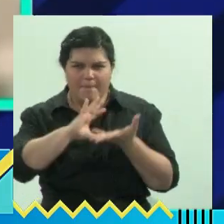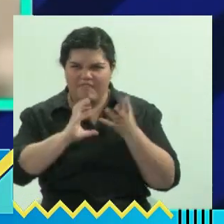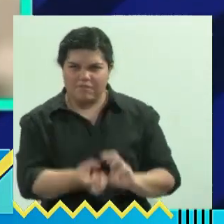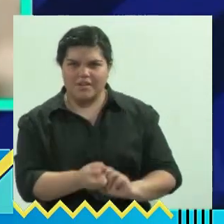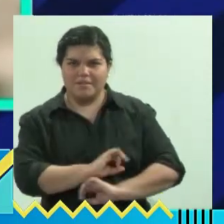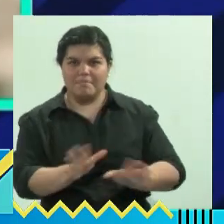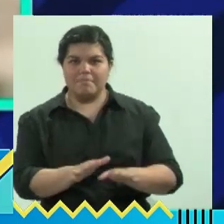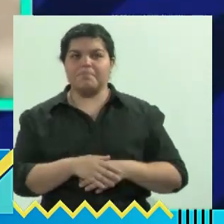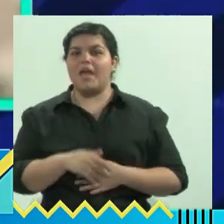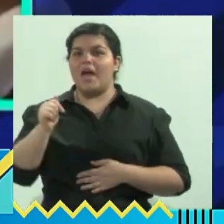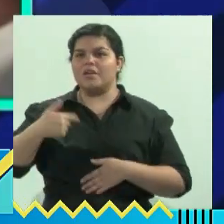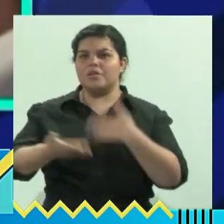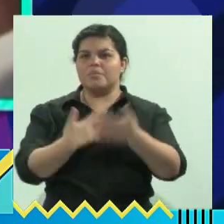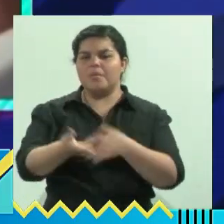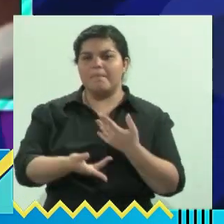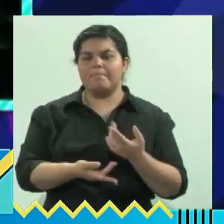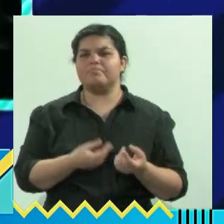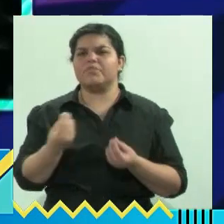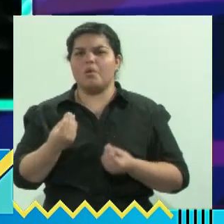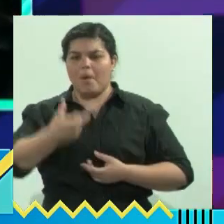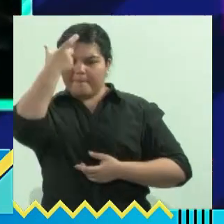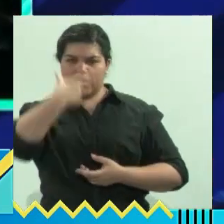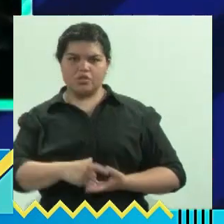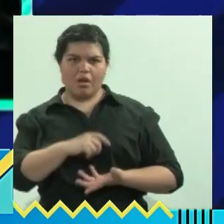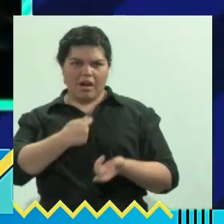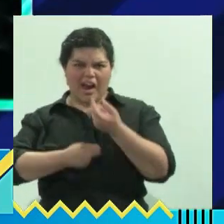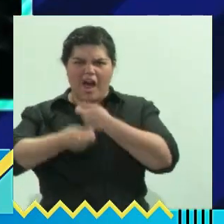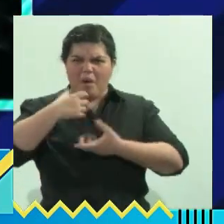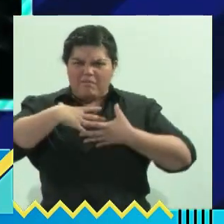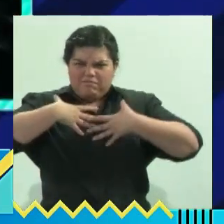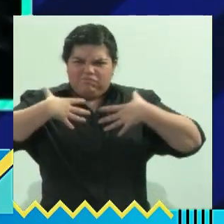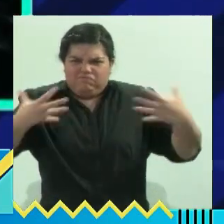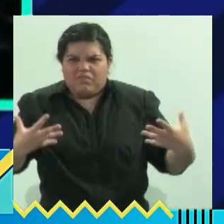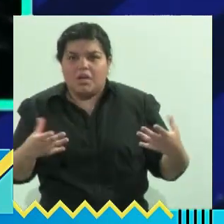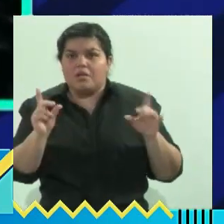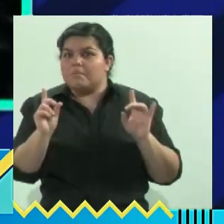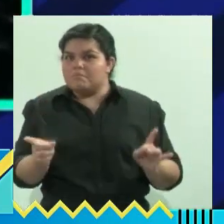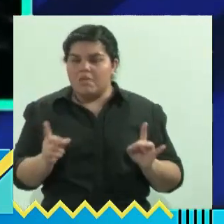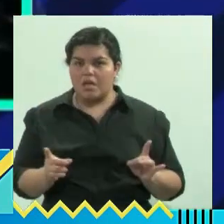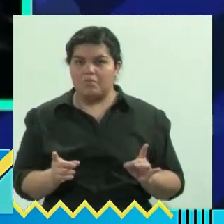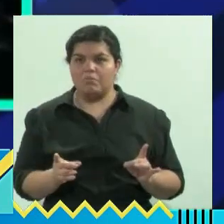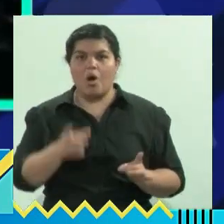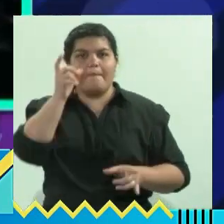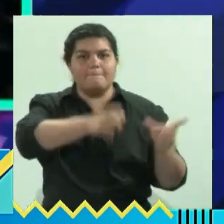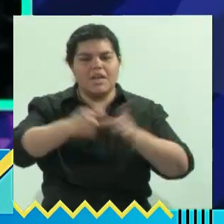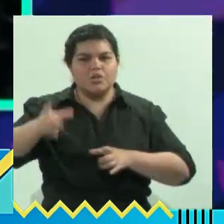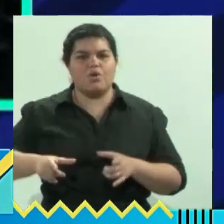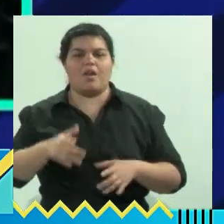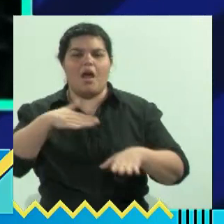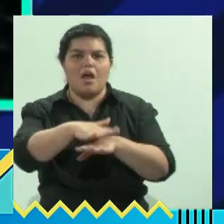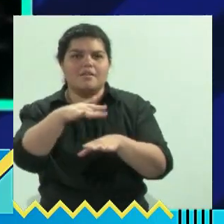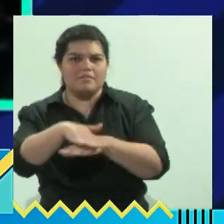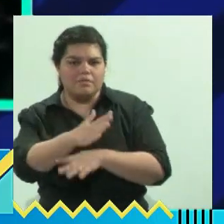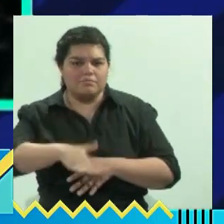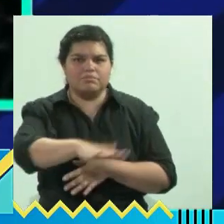van a condicionar la forma de actuar de los personajes. También vamos a ver un montón de personajes de leyendas urbanas. Vamos